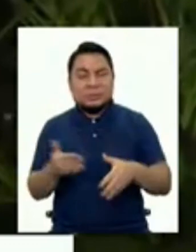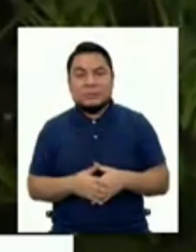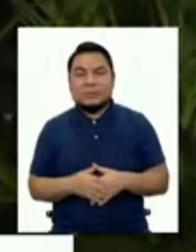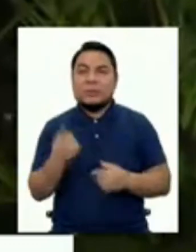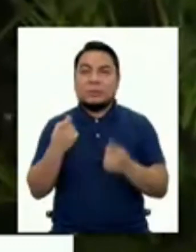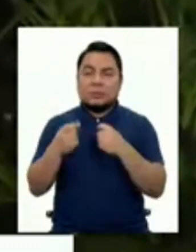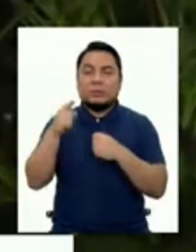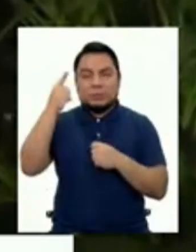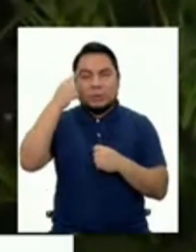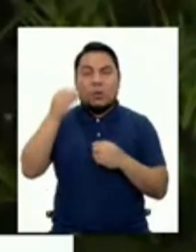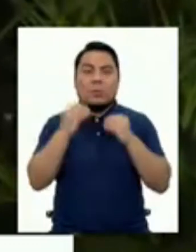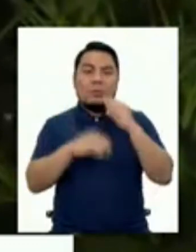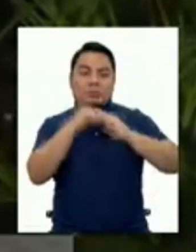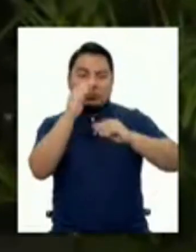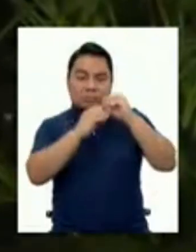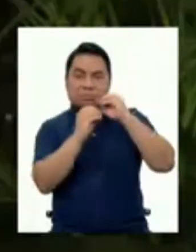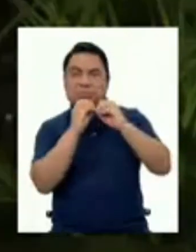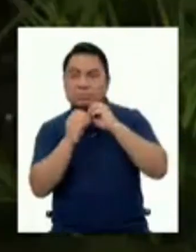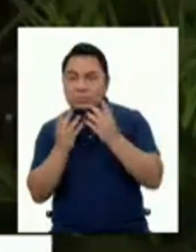COVID-19. Infraestructura,